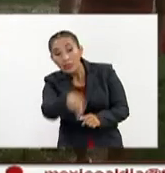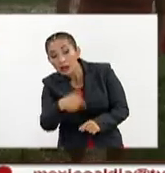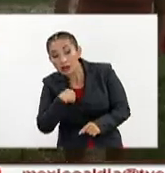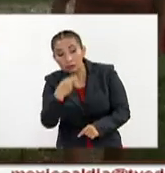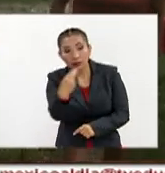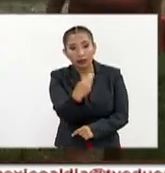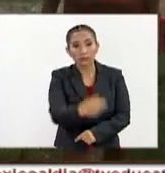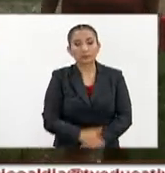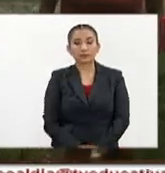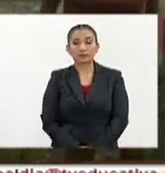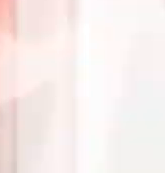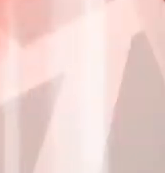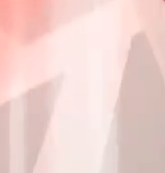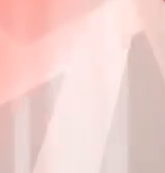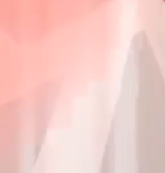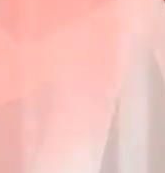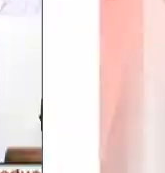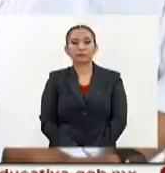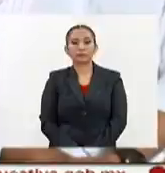lo necesite.